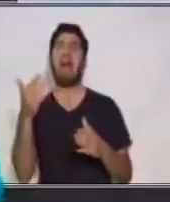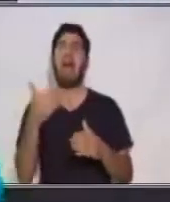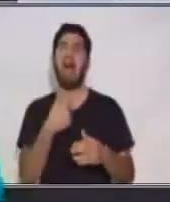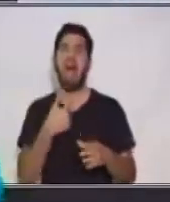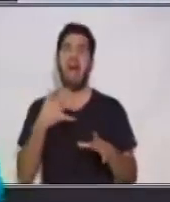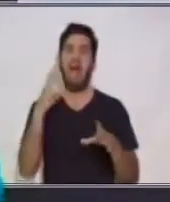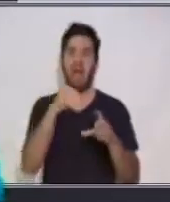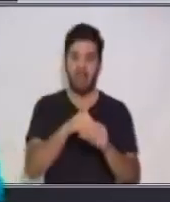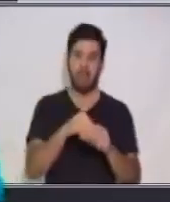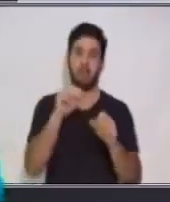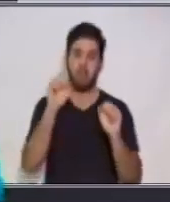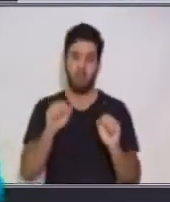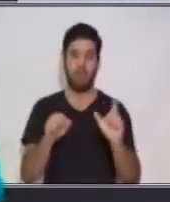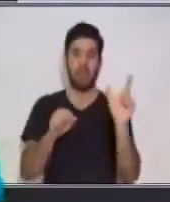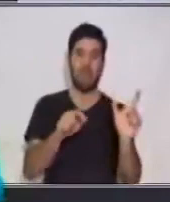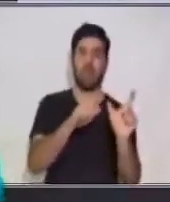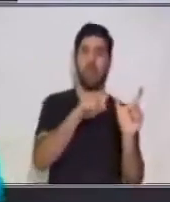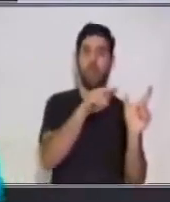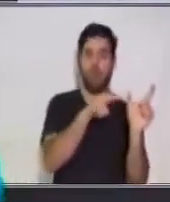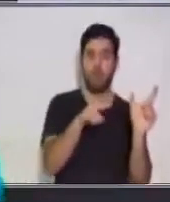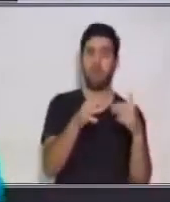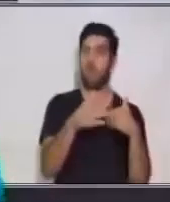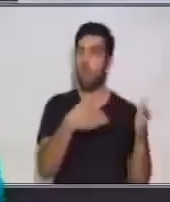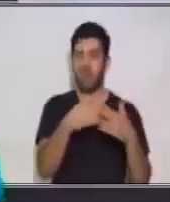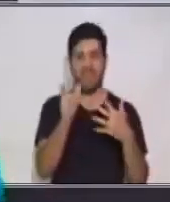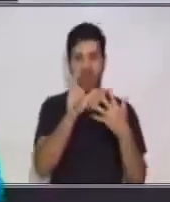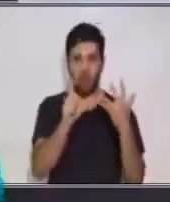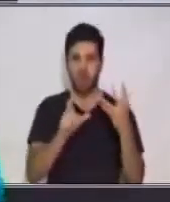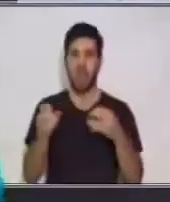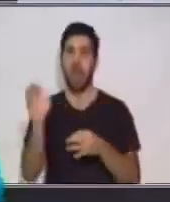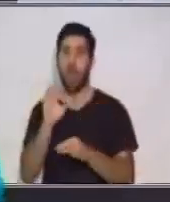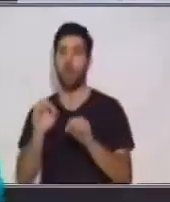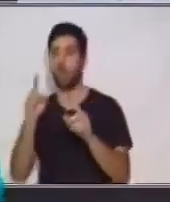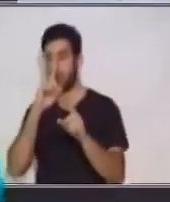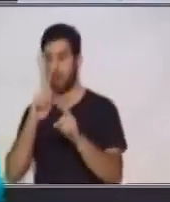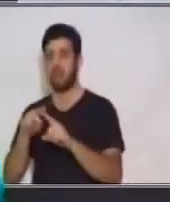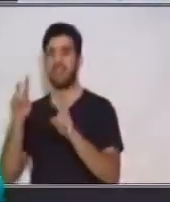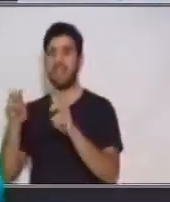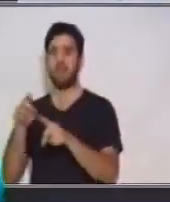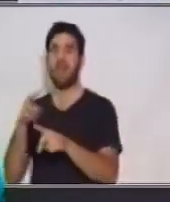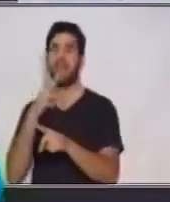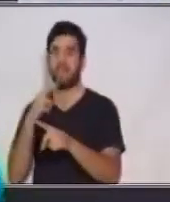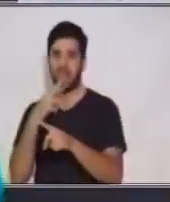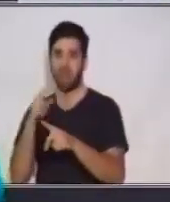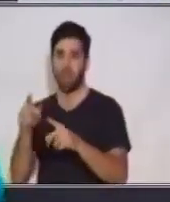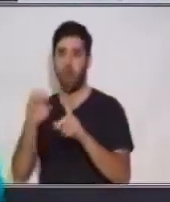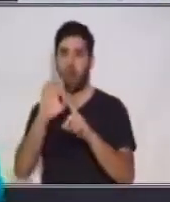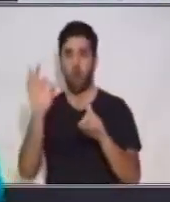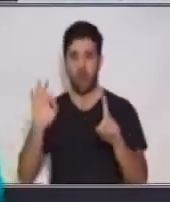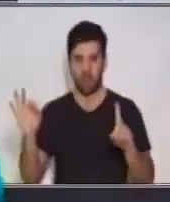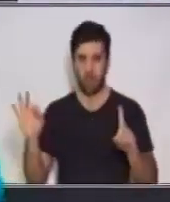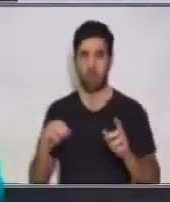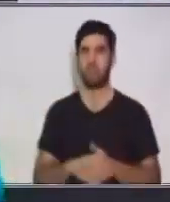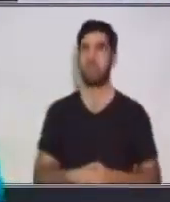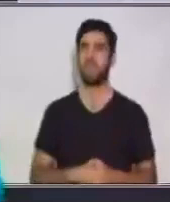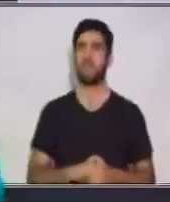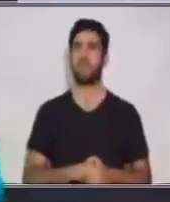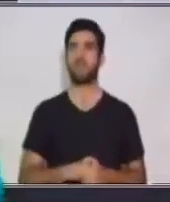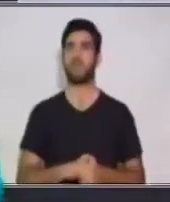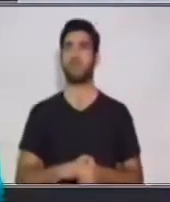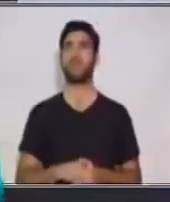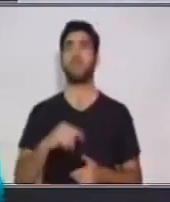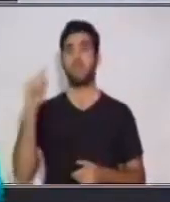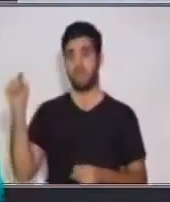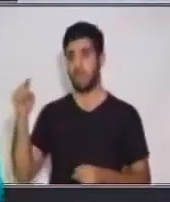verbo. Puede ser la característica de cualquiera uno como cumpla la función dentro de una oración. Dentro del adverbio